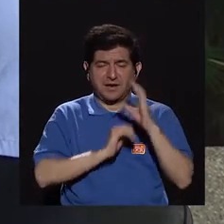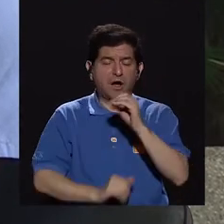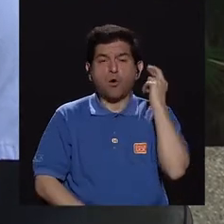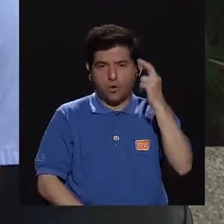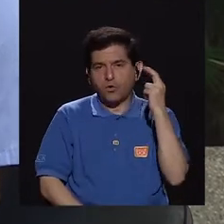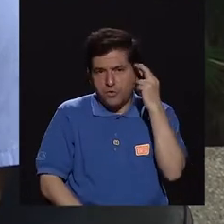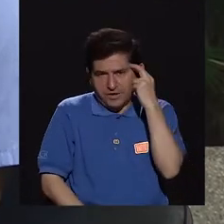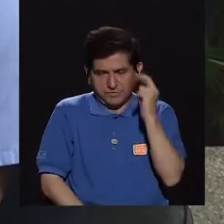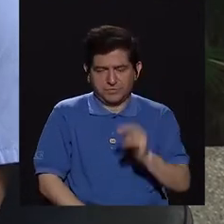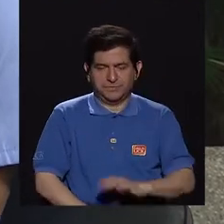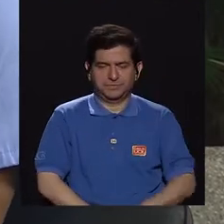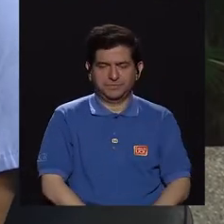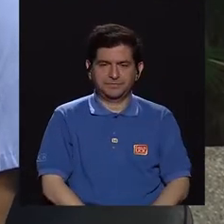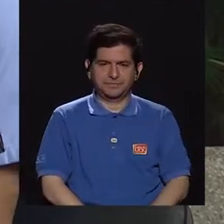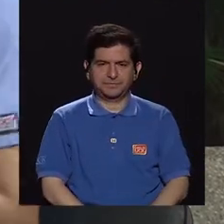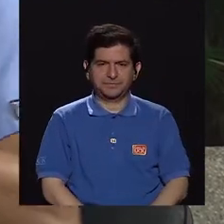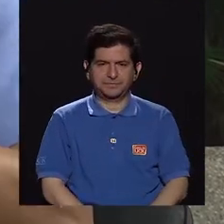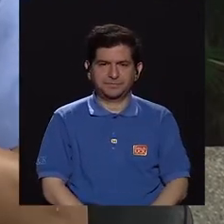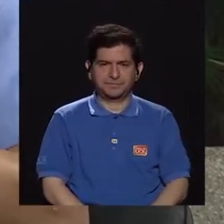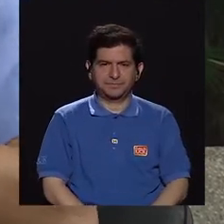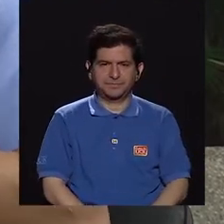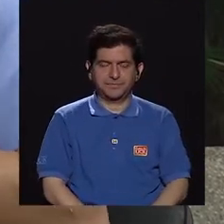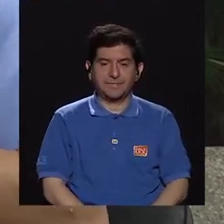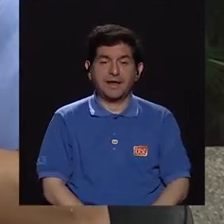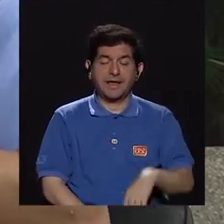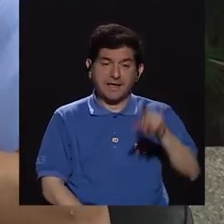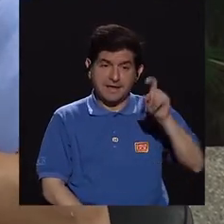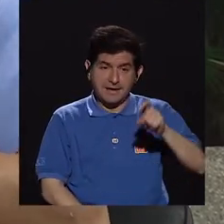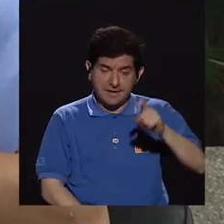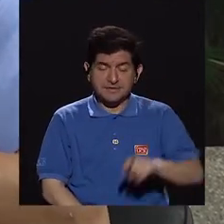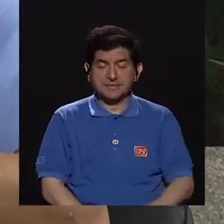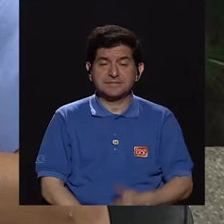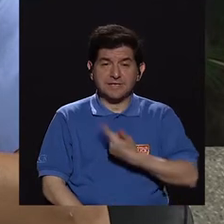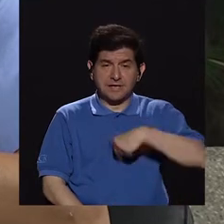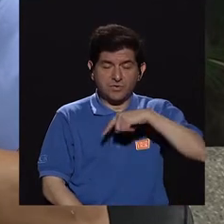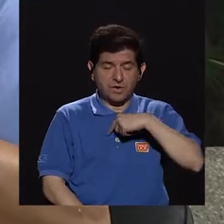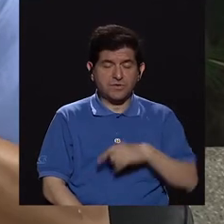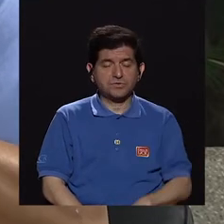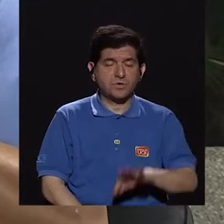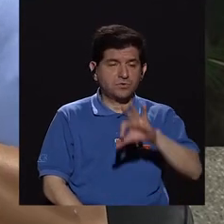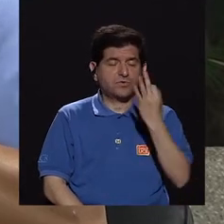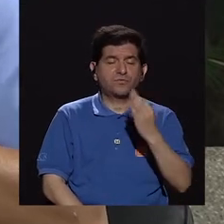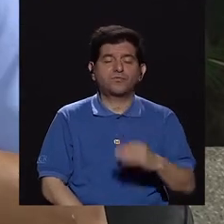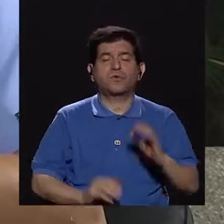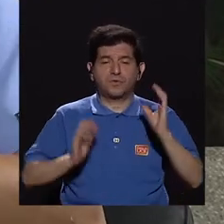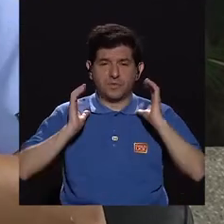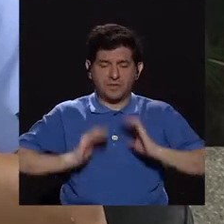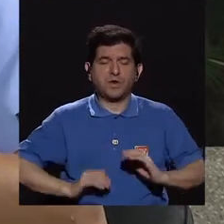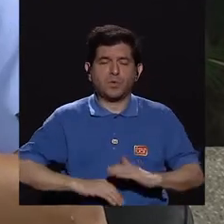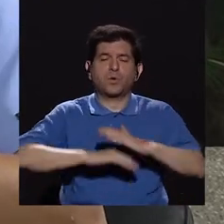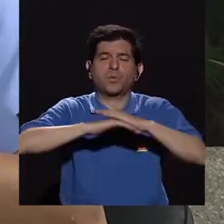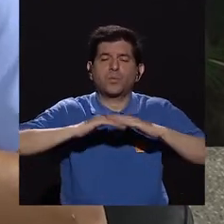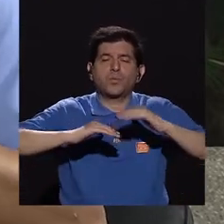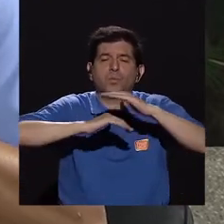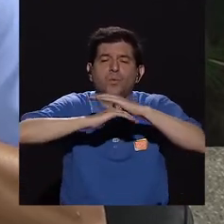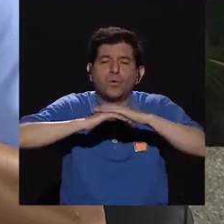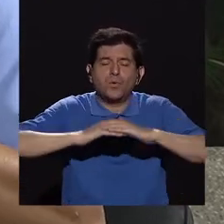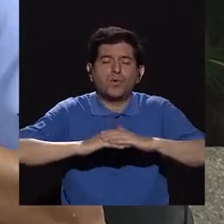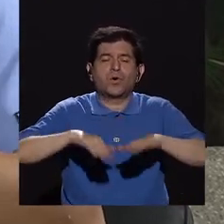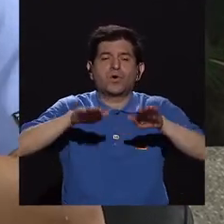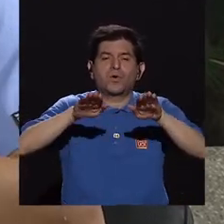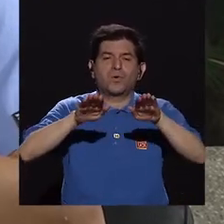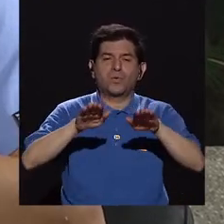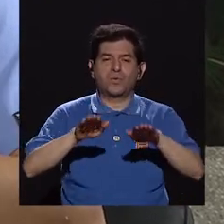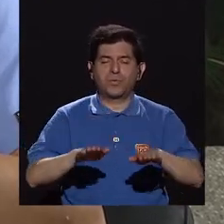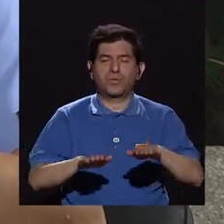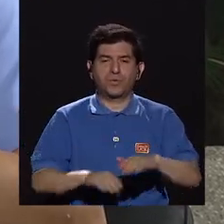esa causa, más bien, disminuir esa causa. Entonces, tenemos que buscar posiciones cómodas para nosotros en las que